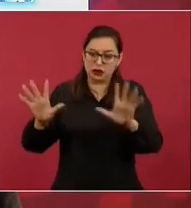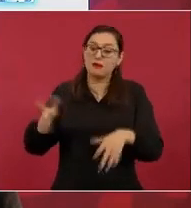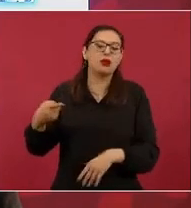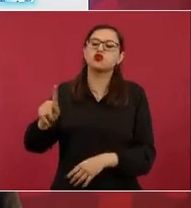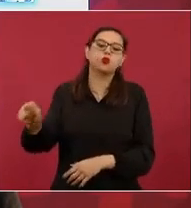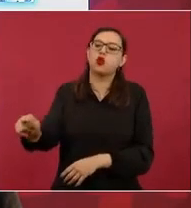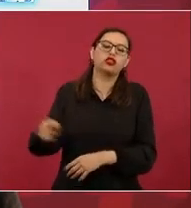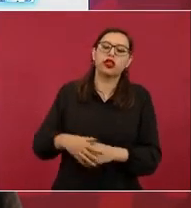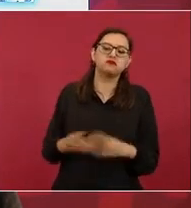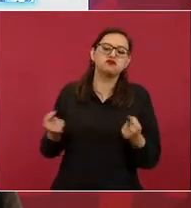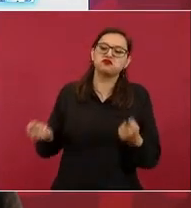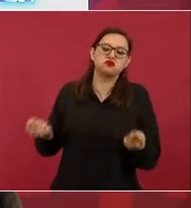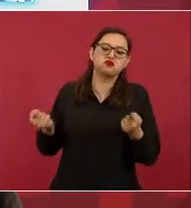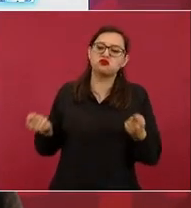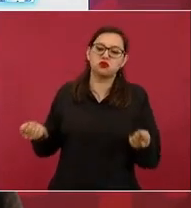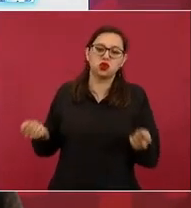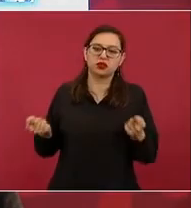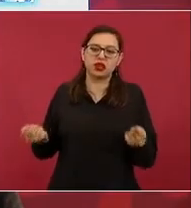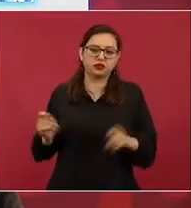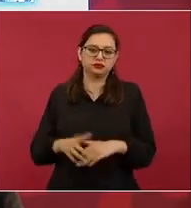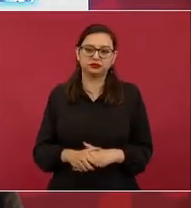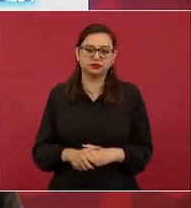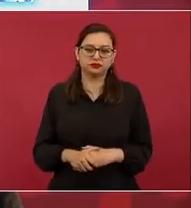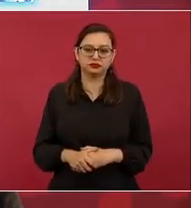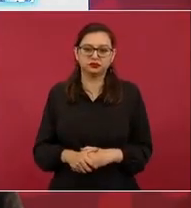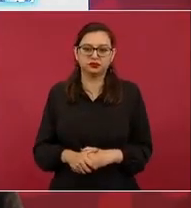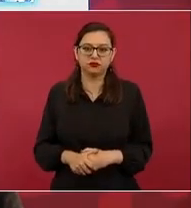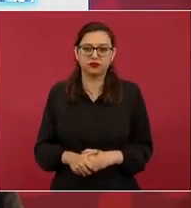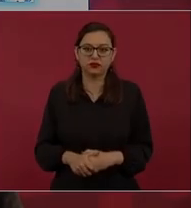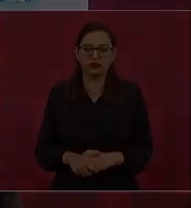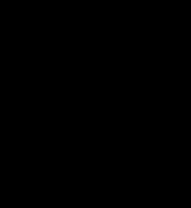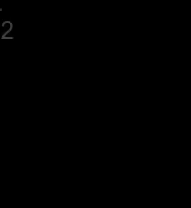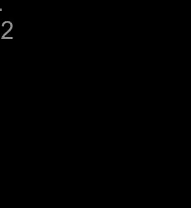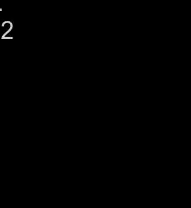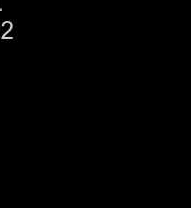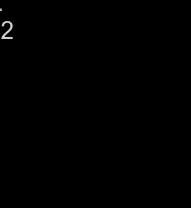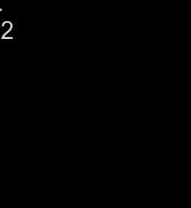si los conservadores, los fifís, dicen